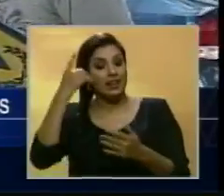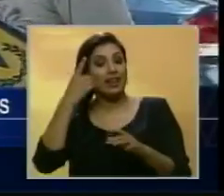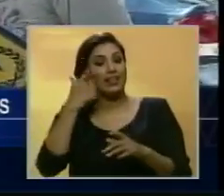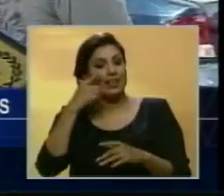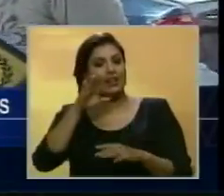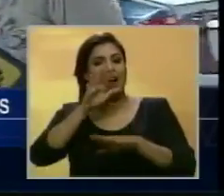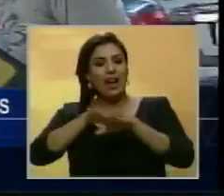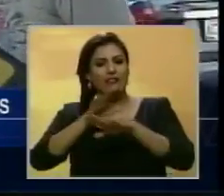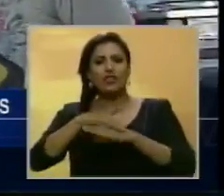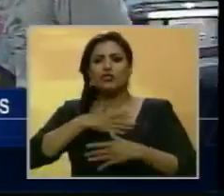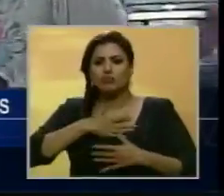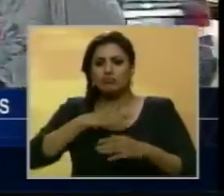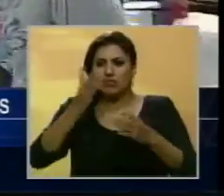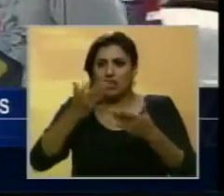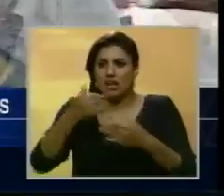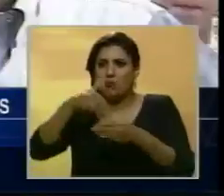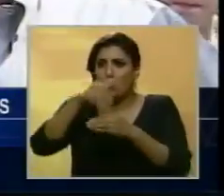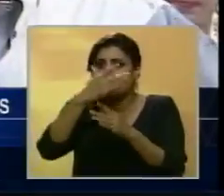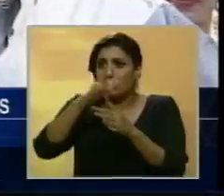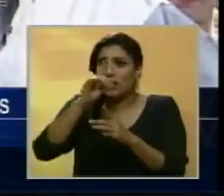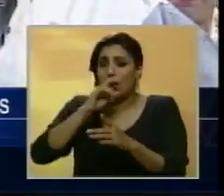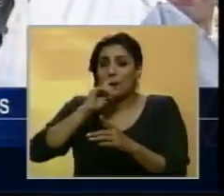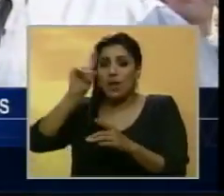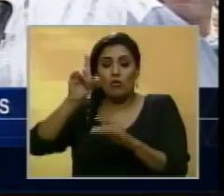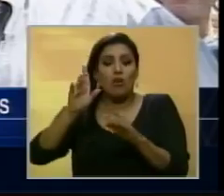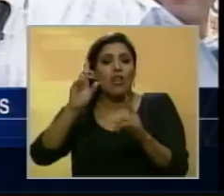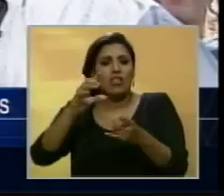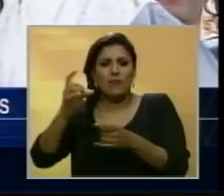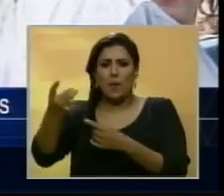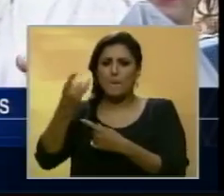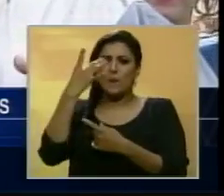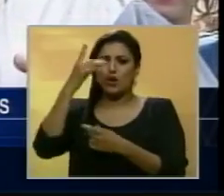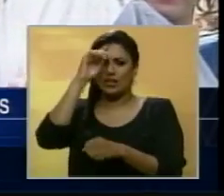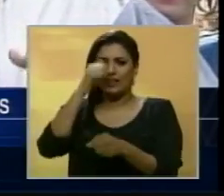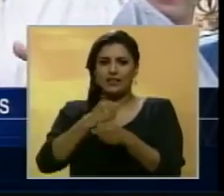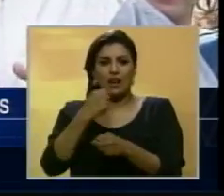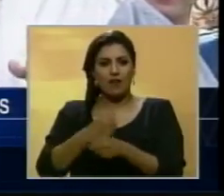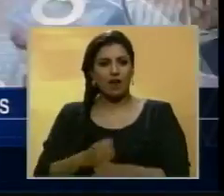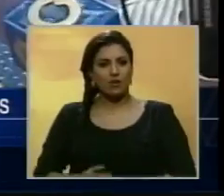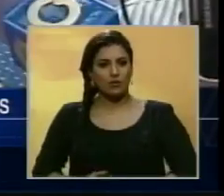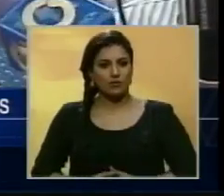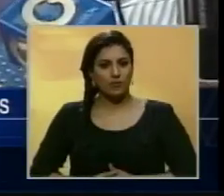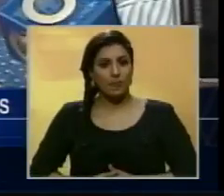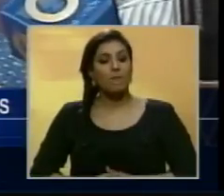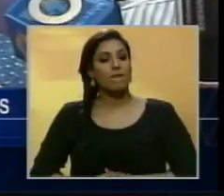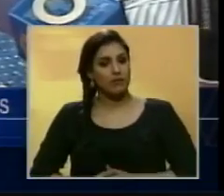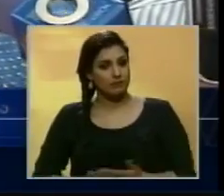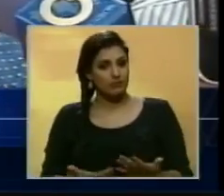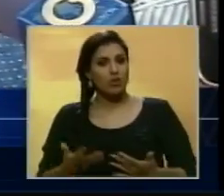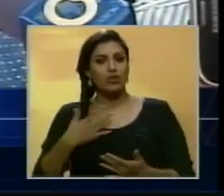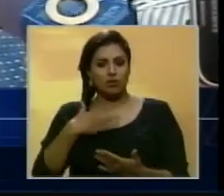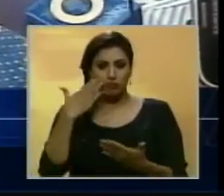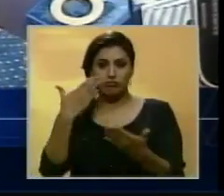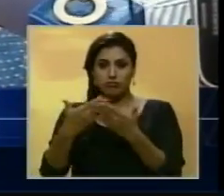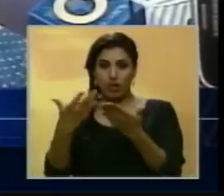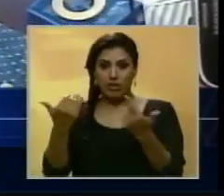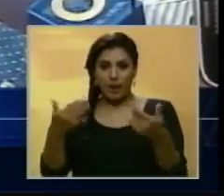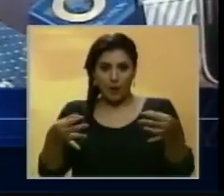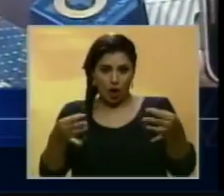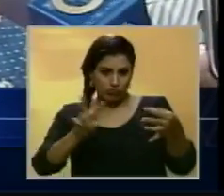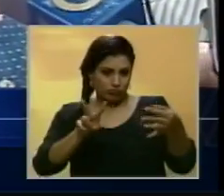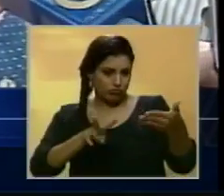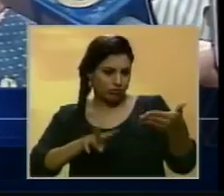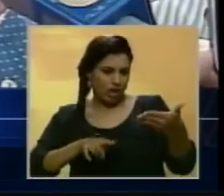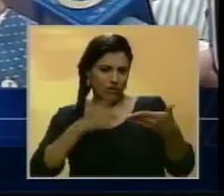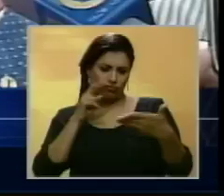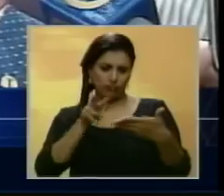que manifestar su intención de revocar el mandato del presidente les costó su puesto de trabajo. Le digo que me muestre el oficio para